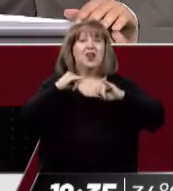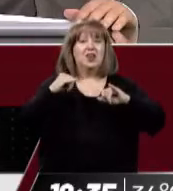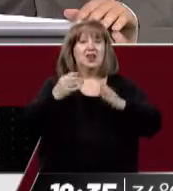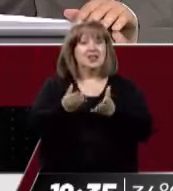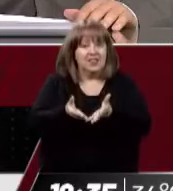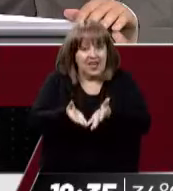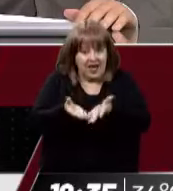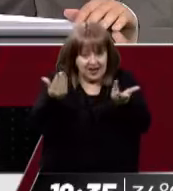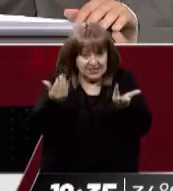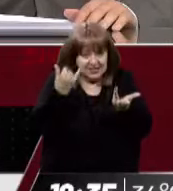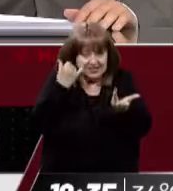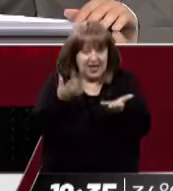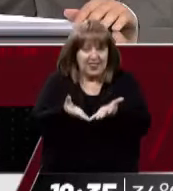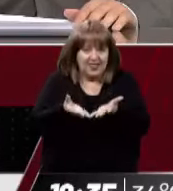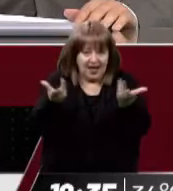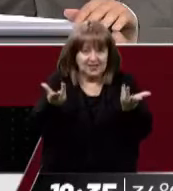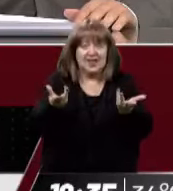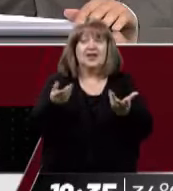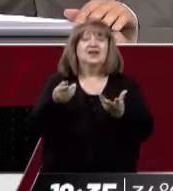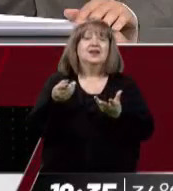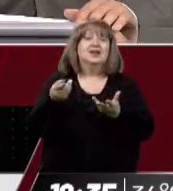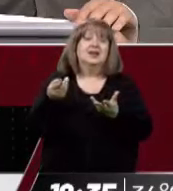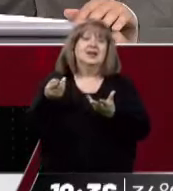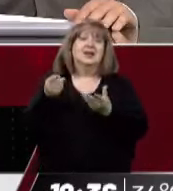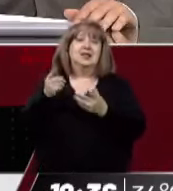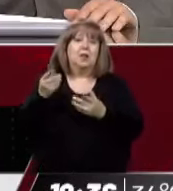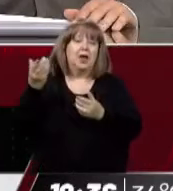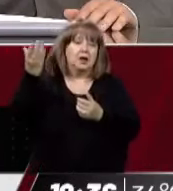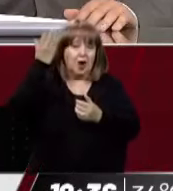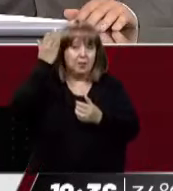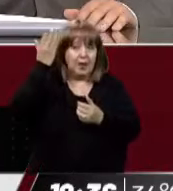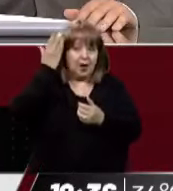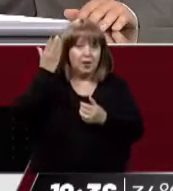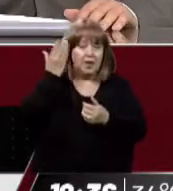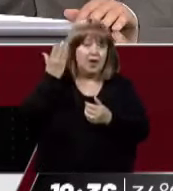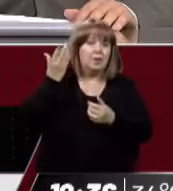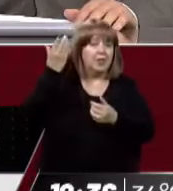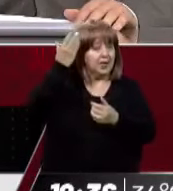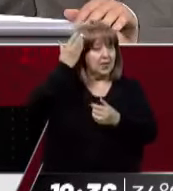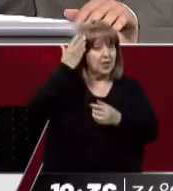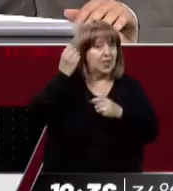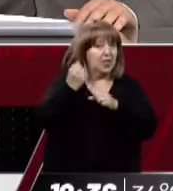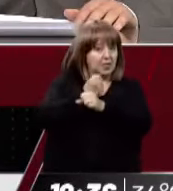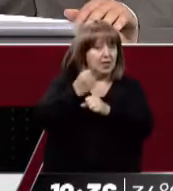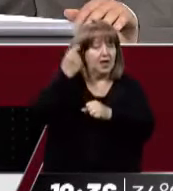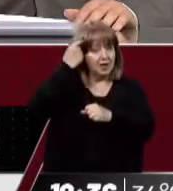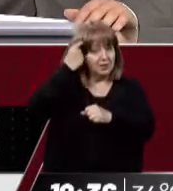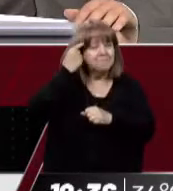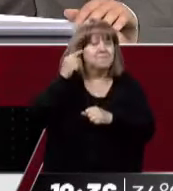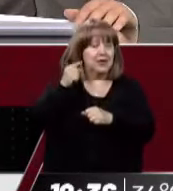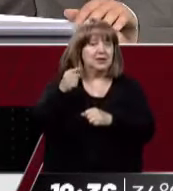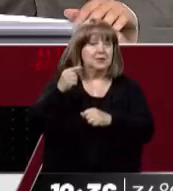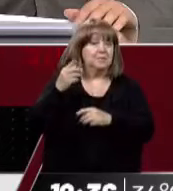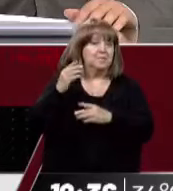él se llevó quizás una de las peores partes no sobre todo por los golpes que recibió al volcán esta camioneta junto con otros